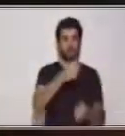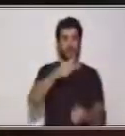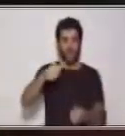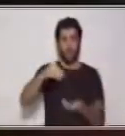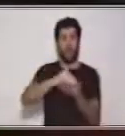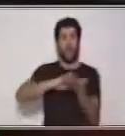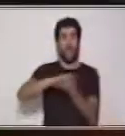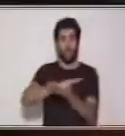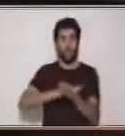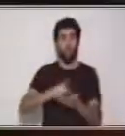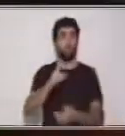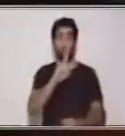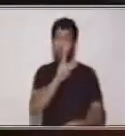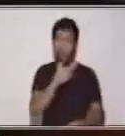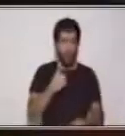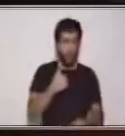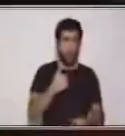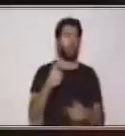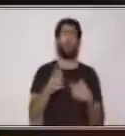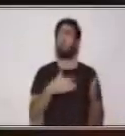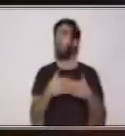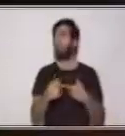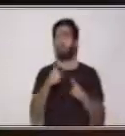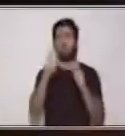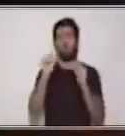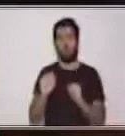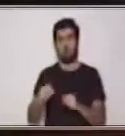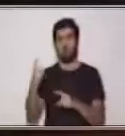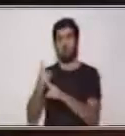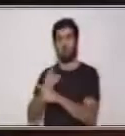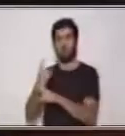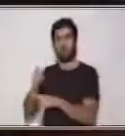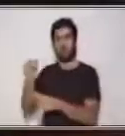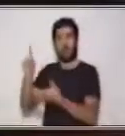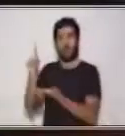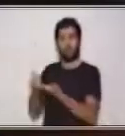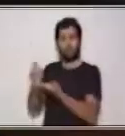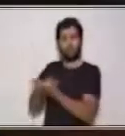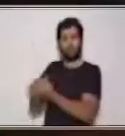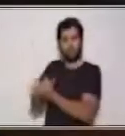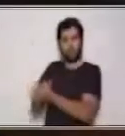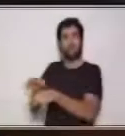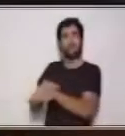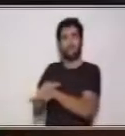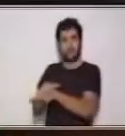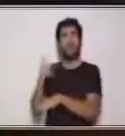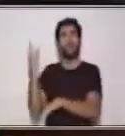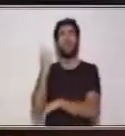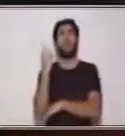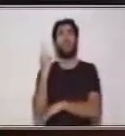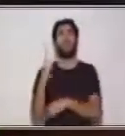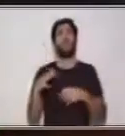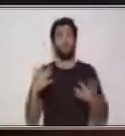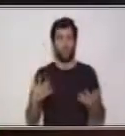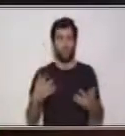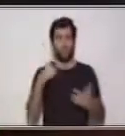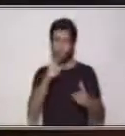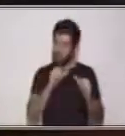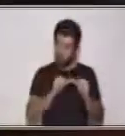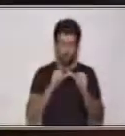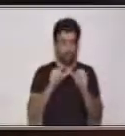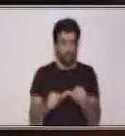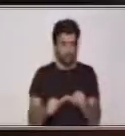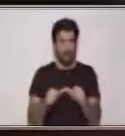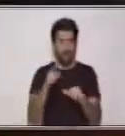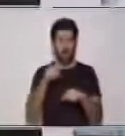Y si no tienes agua y jabón de manera inmediata, puedas utilizar alcohol en gel. Lo importante es que sigas